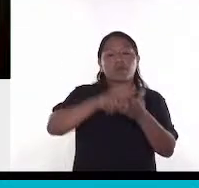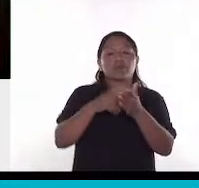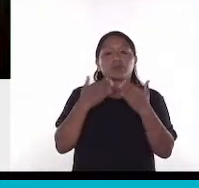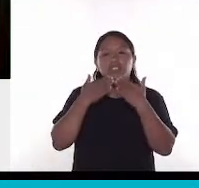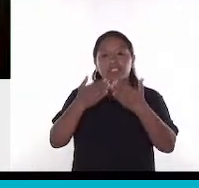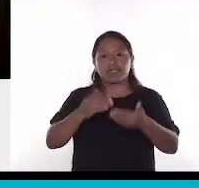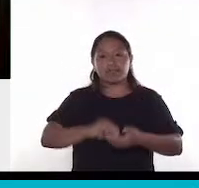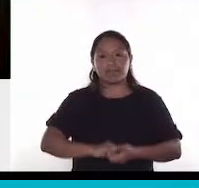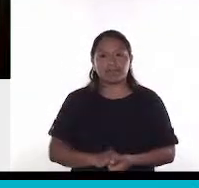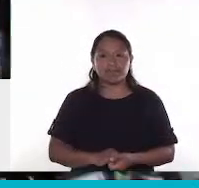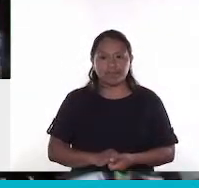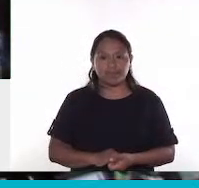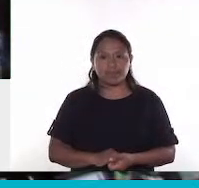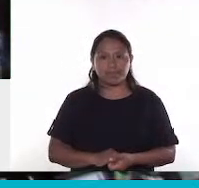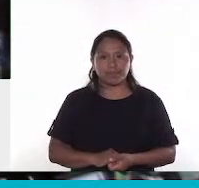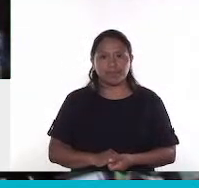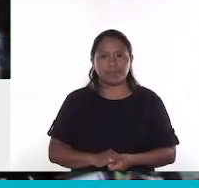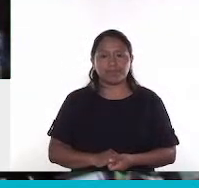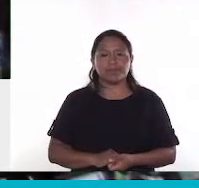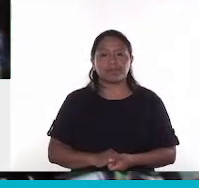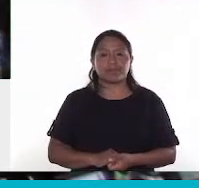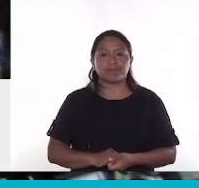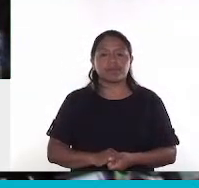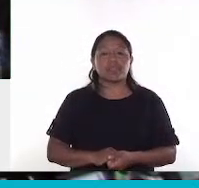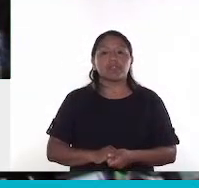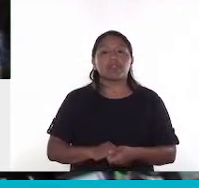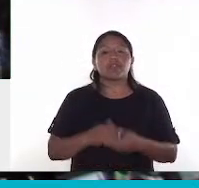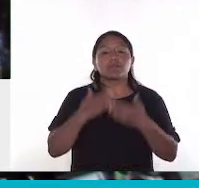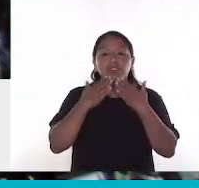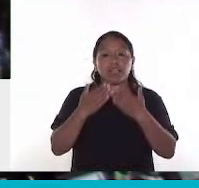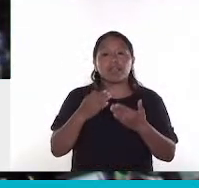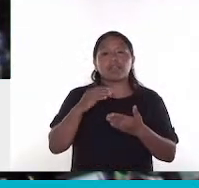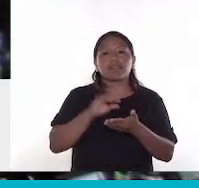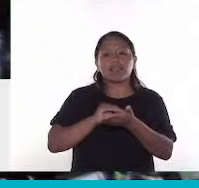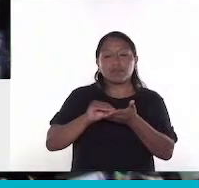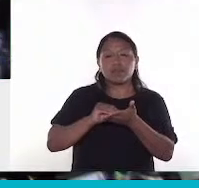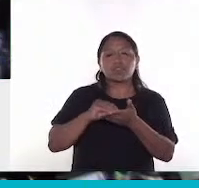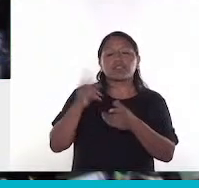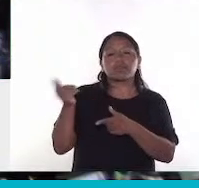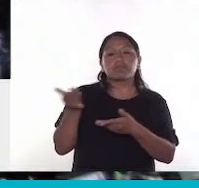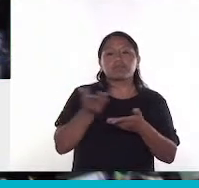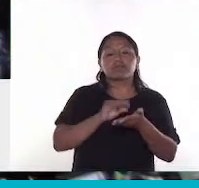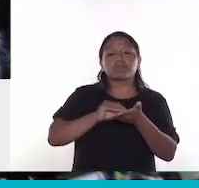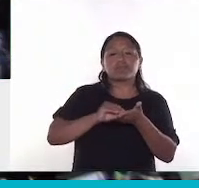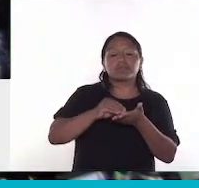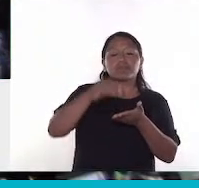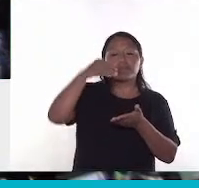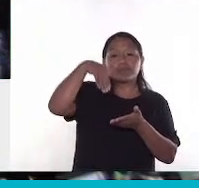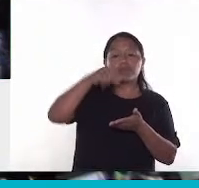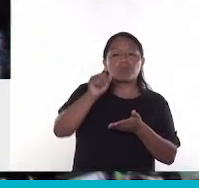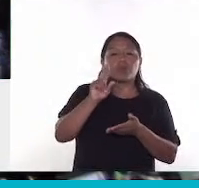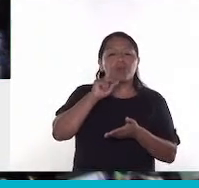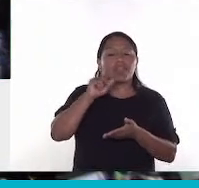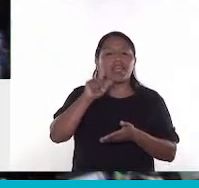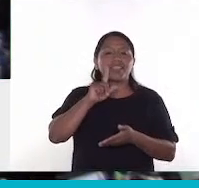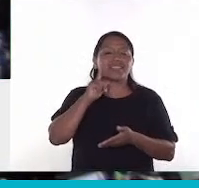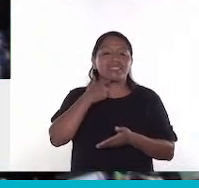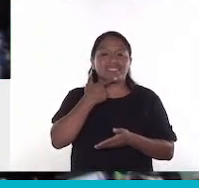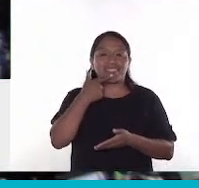Gracias. Muchas gracias, diputada Calderón. Tiene la palabra la diputada Constanza Moraes Santos.